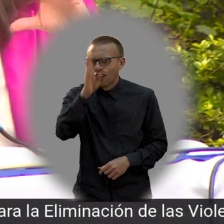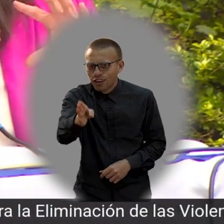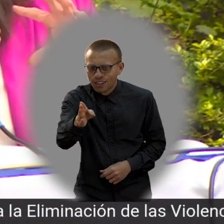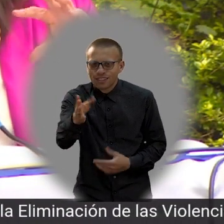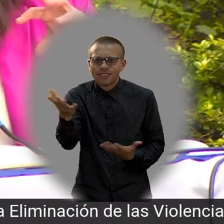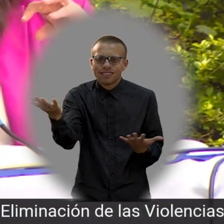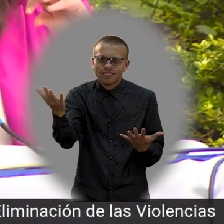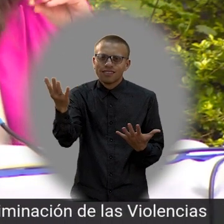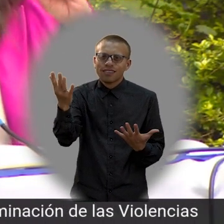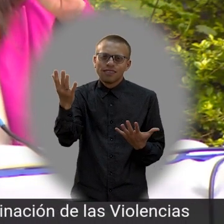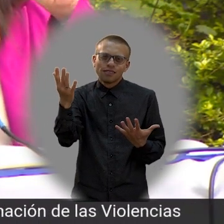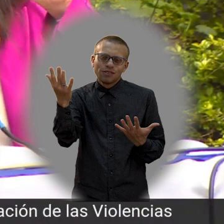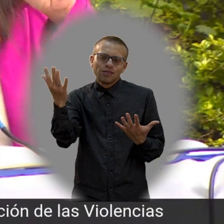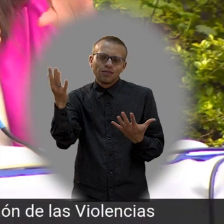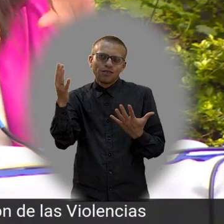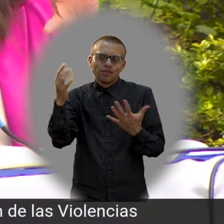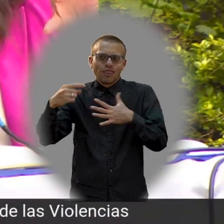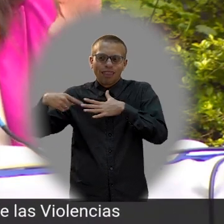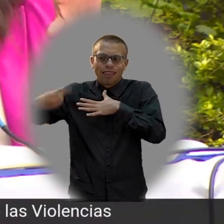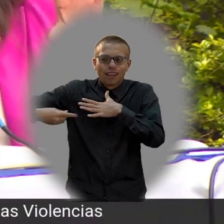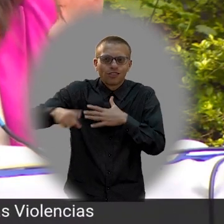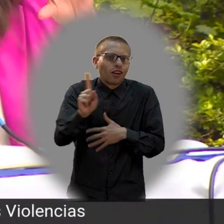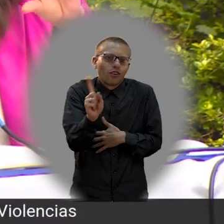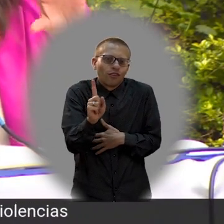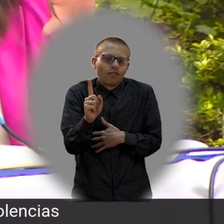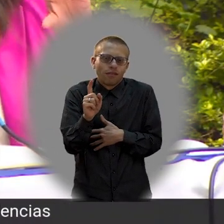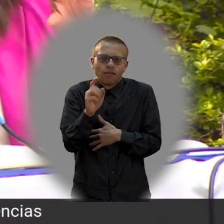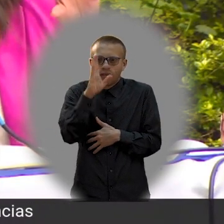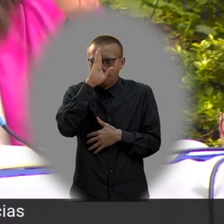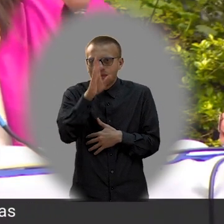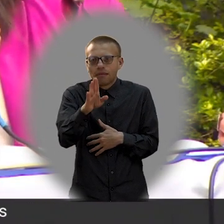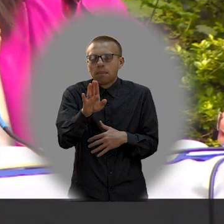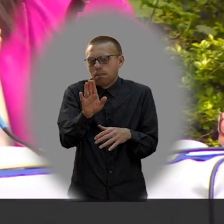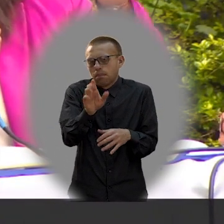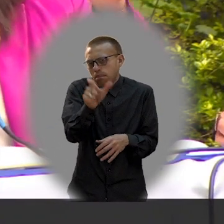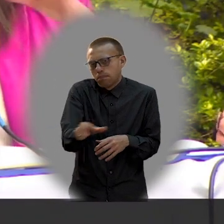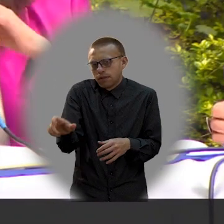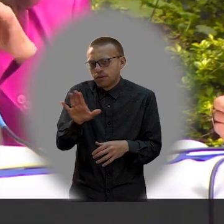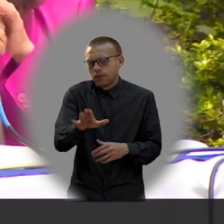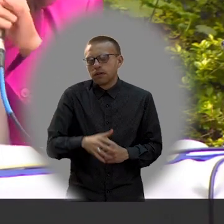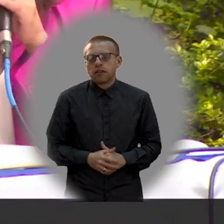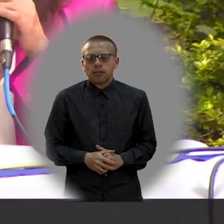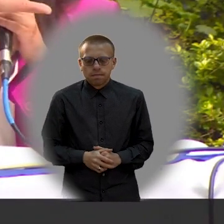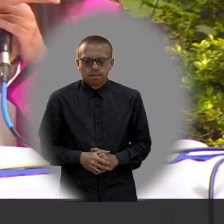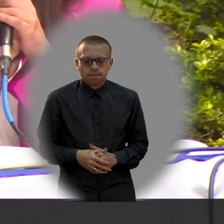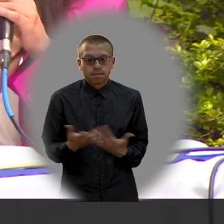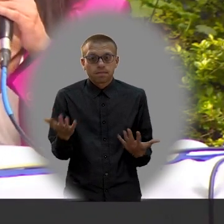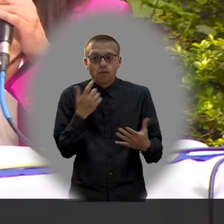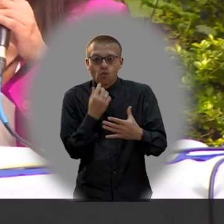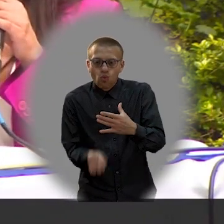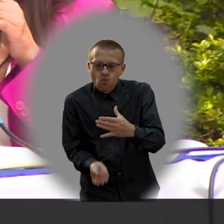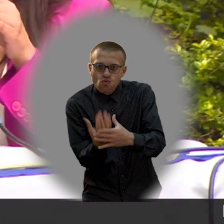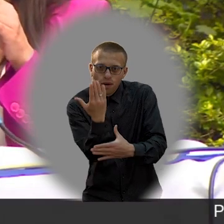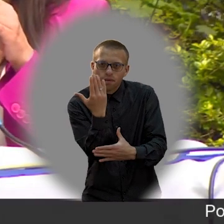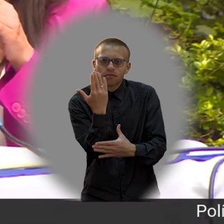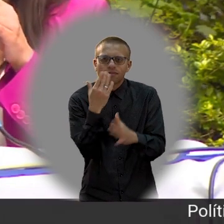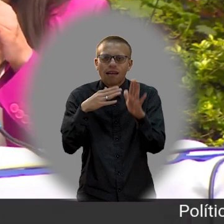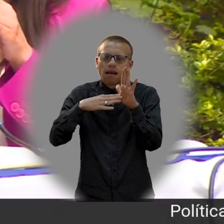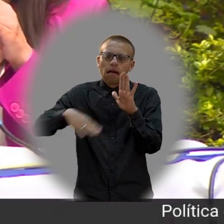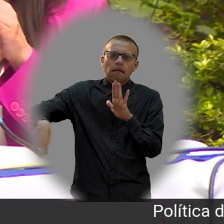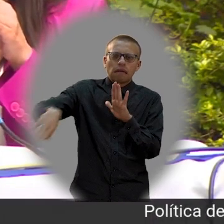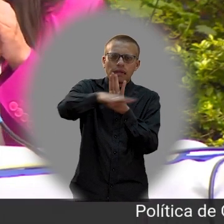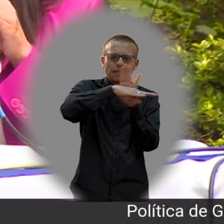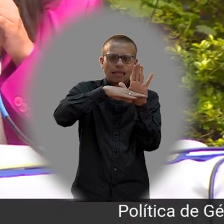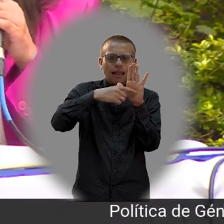de género no normativas. Lo que ocurre es, de nuevo, que esos estándares, que además cada vez más se ven reflejados